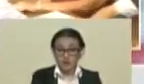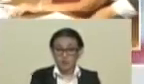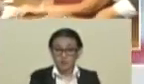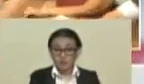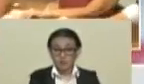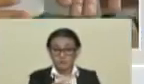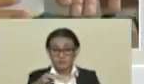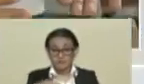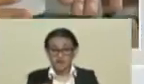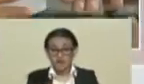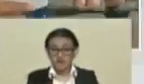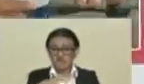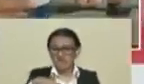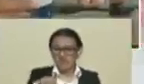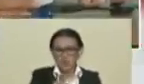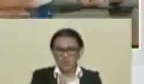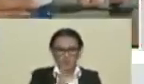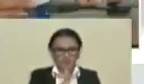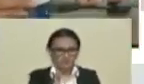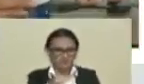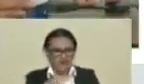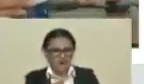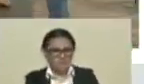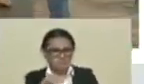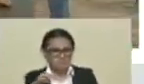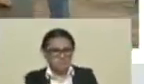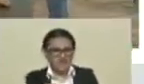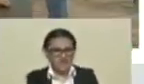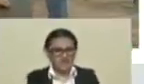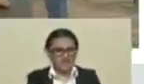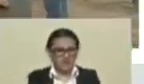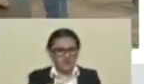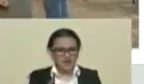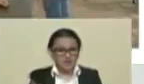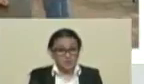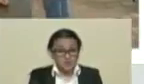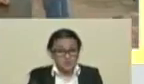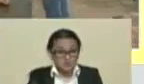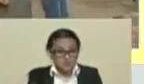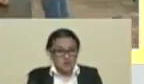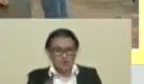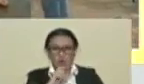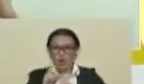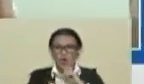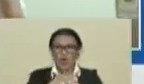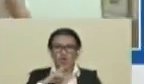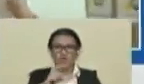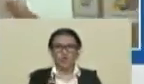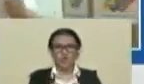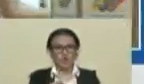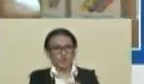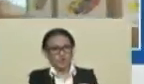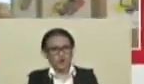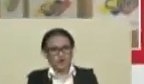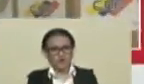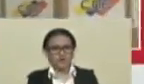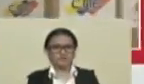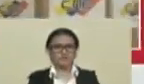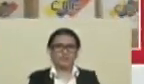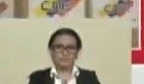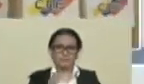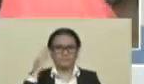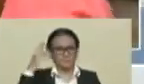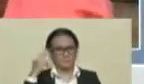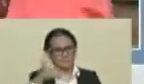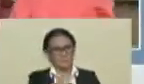utilizado esos espacios para incentivar el odio y la confrontación, para incentivar la guarimba. Eso es parte de la reflexión que también